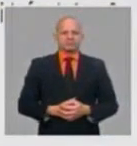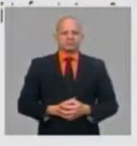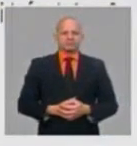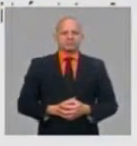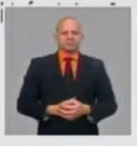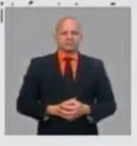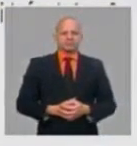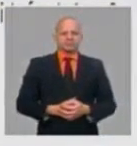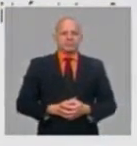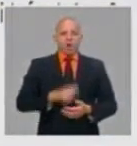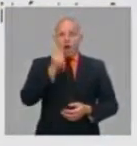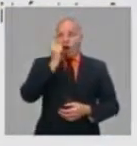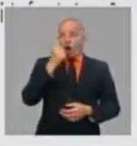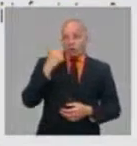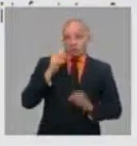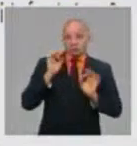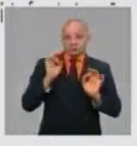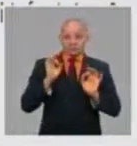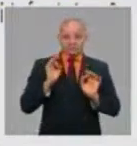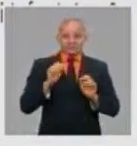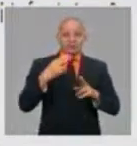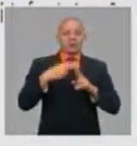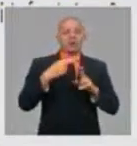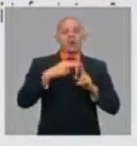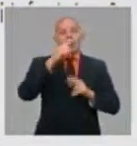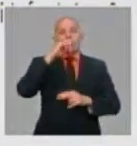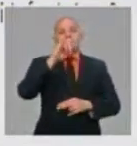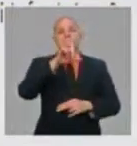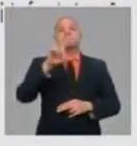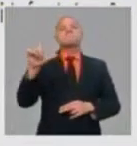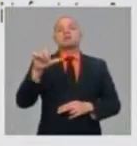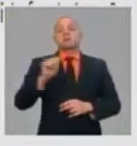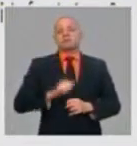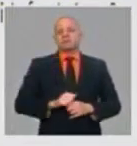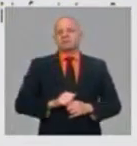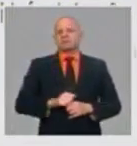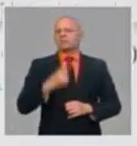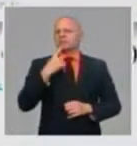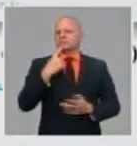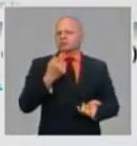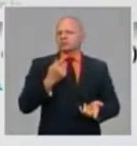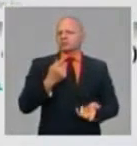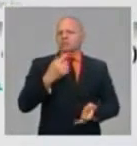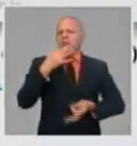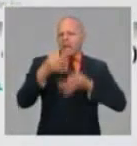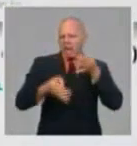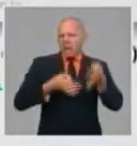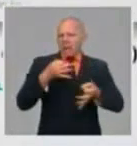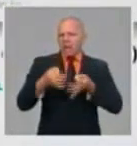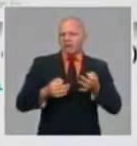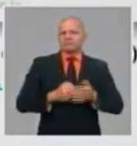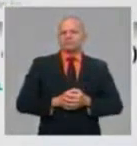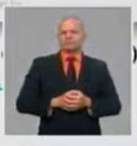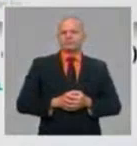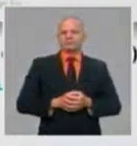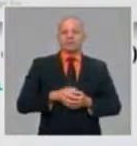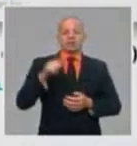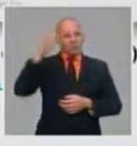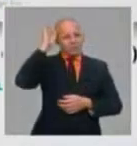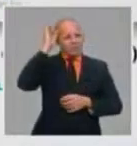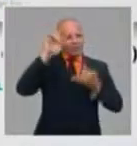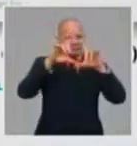Este es el Twitter de William Crystal, Bill Crystal. Vamos a ver qué dice la traducción. Ahí lo están viendo el original. El Twitter